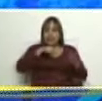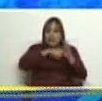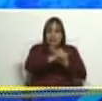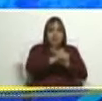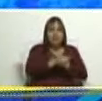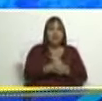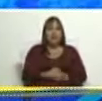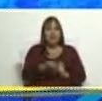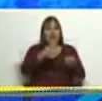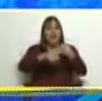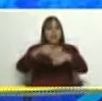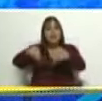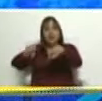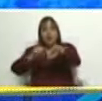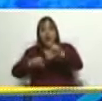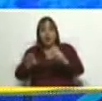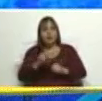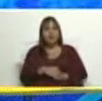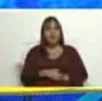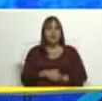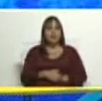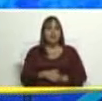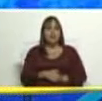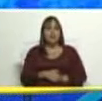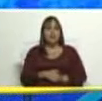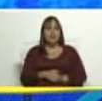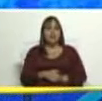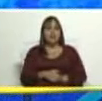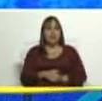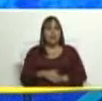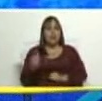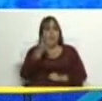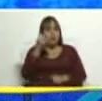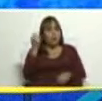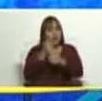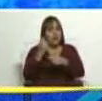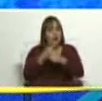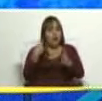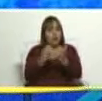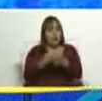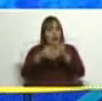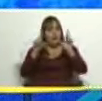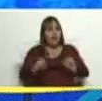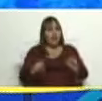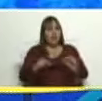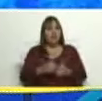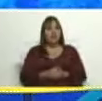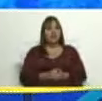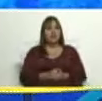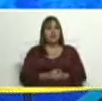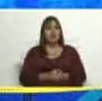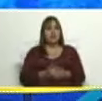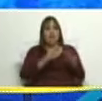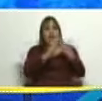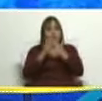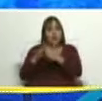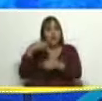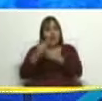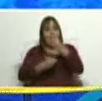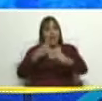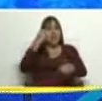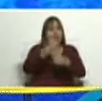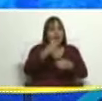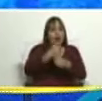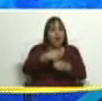al producto en condiciones frescas y en mejores precios, cada vez en mejores precios, y la comunidad se genere empleo,